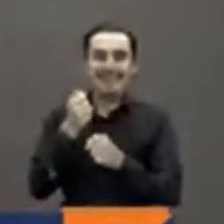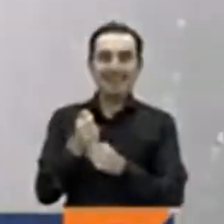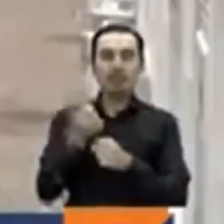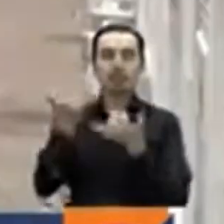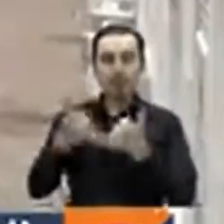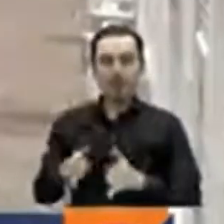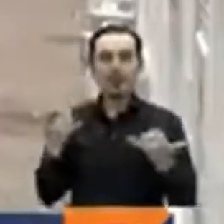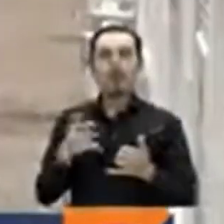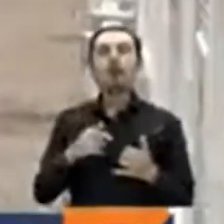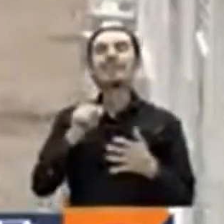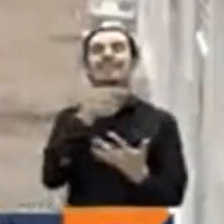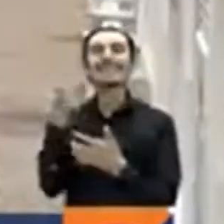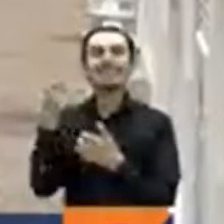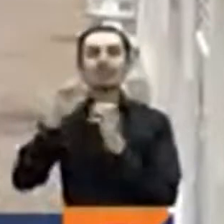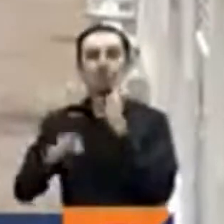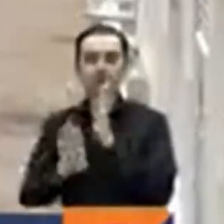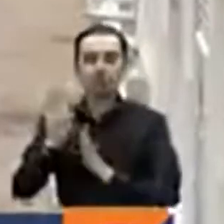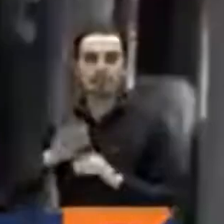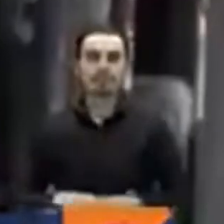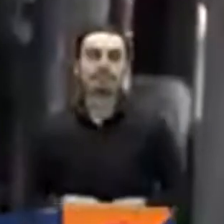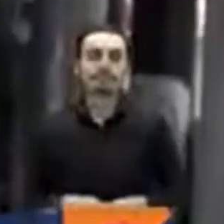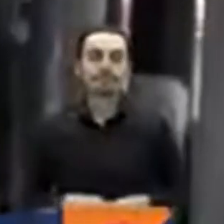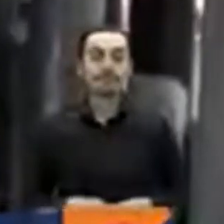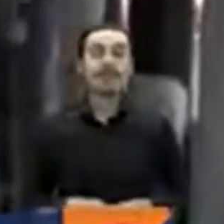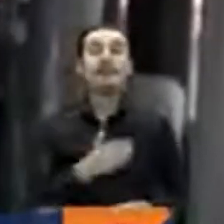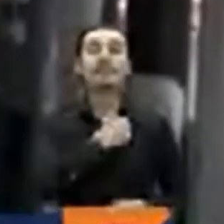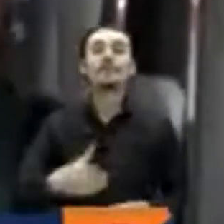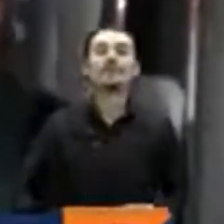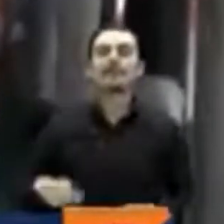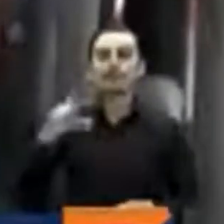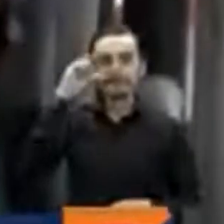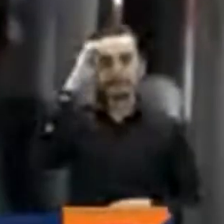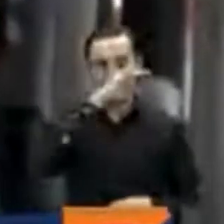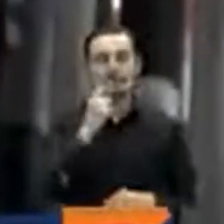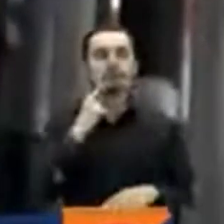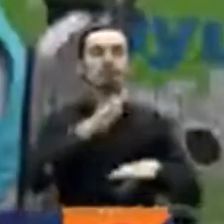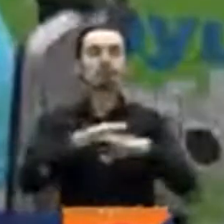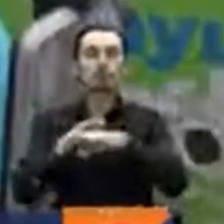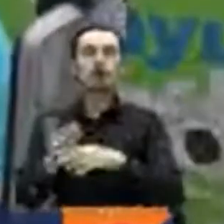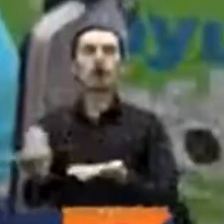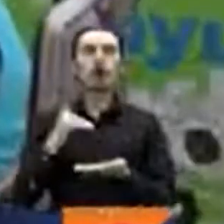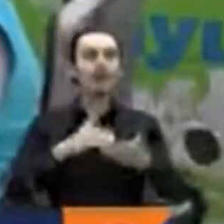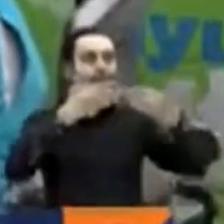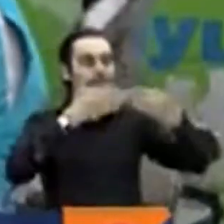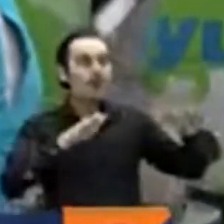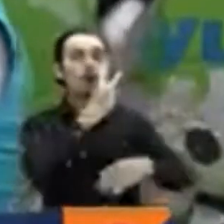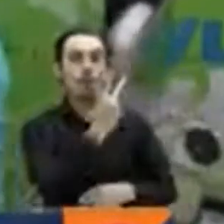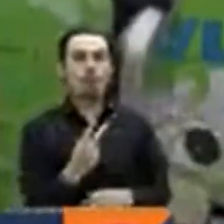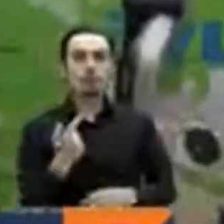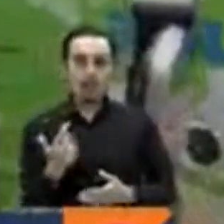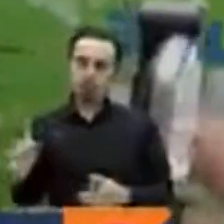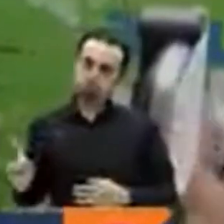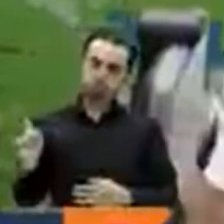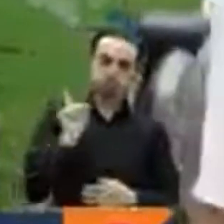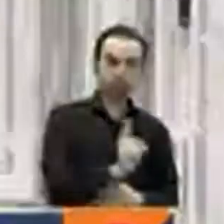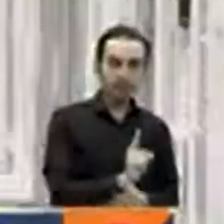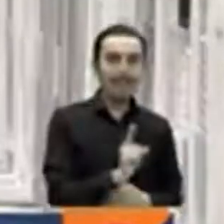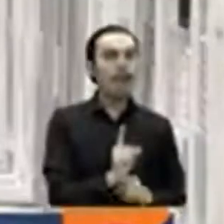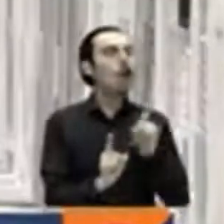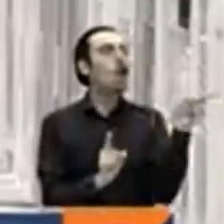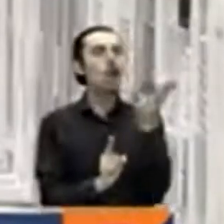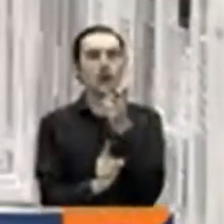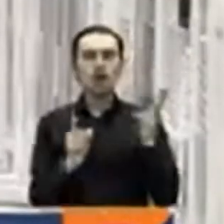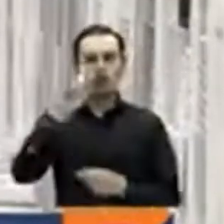pesos. Presidente Petro anuncia que asistirá a la reapertura de la frontera con Venezuela. Delegados de ambos